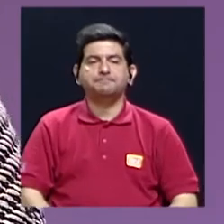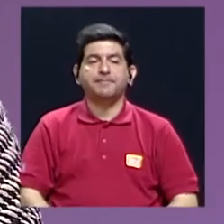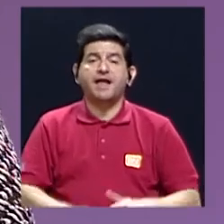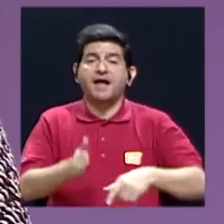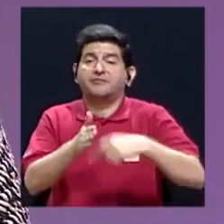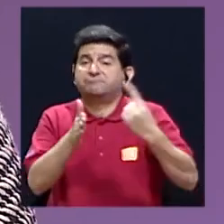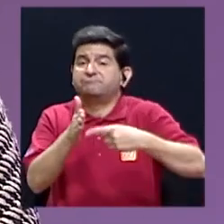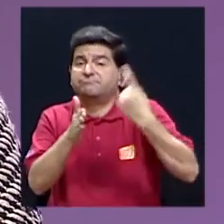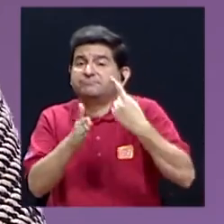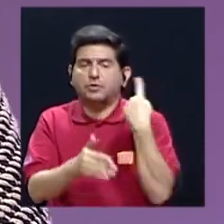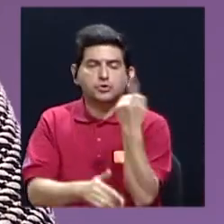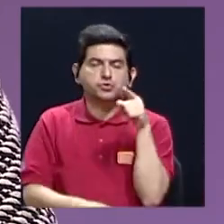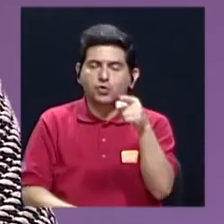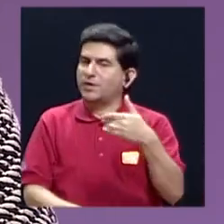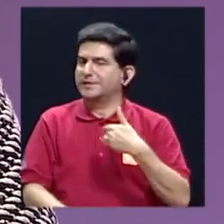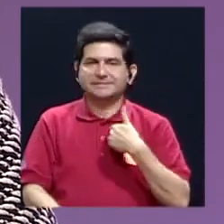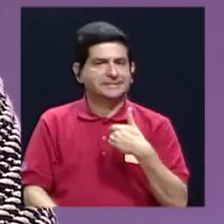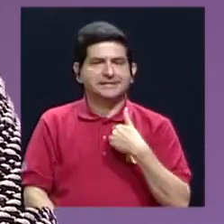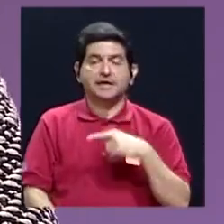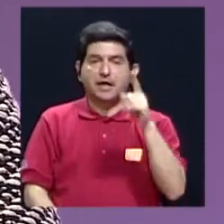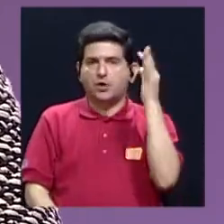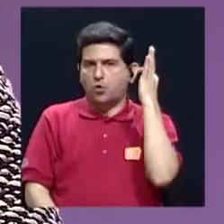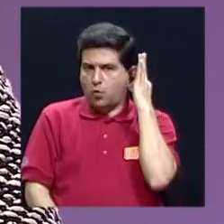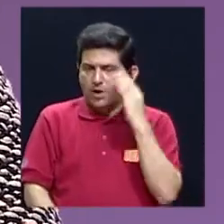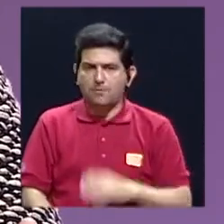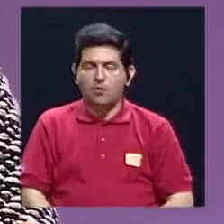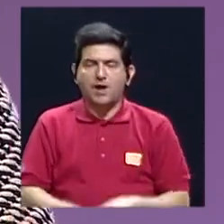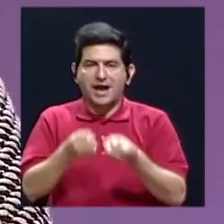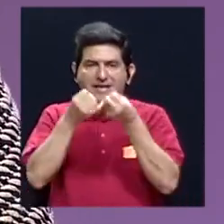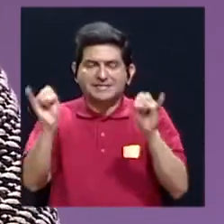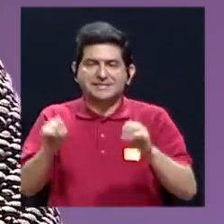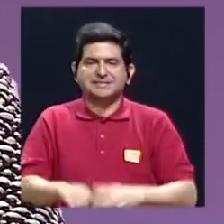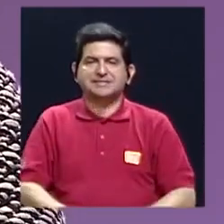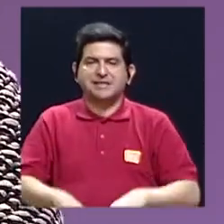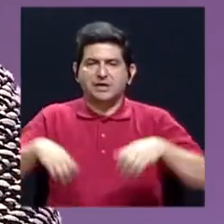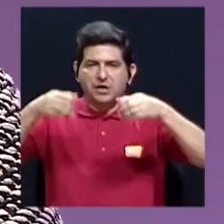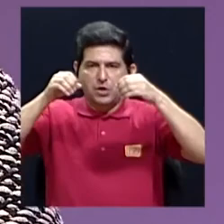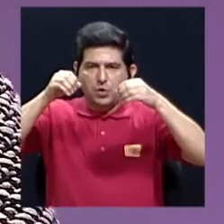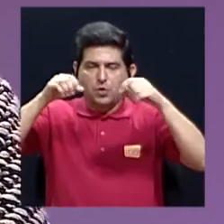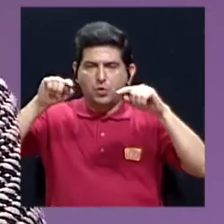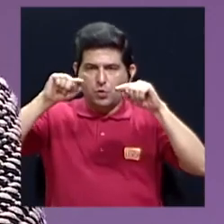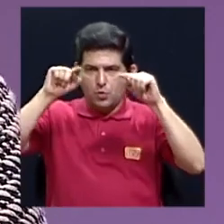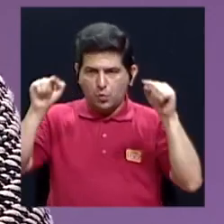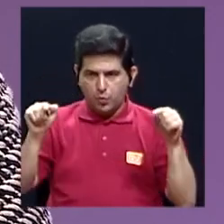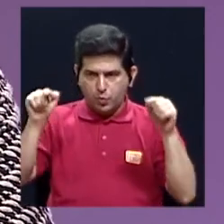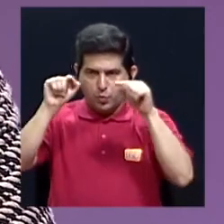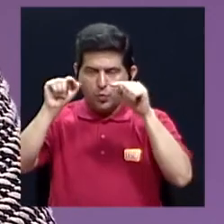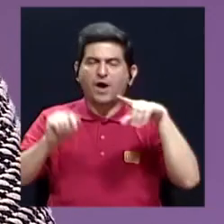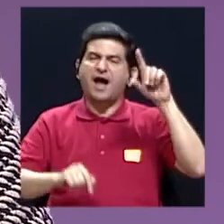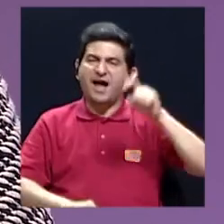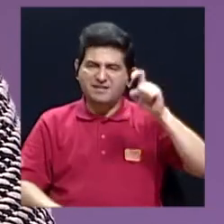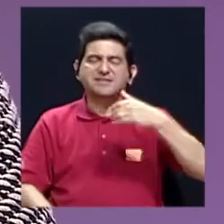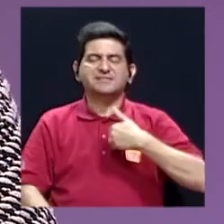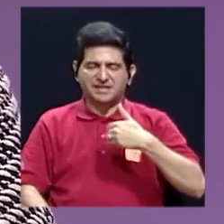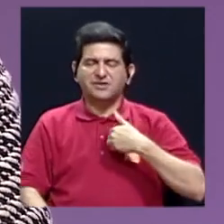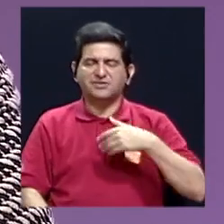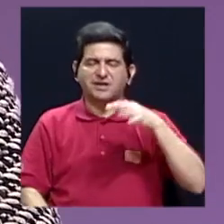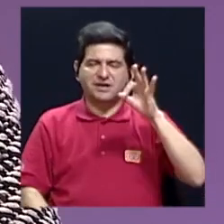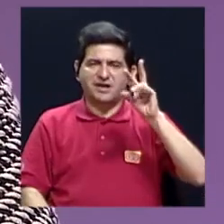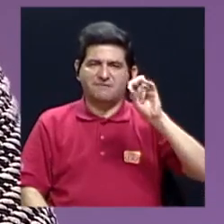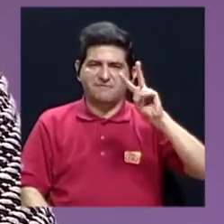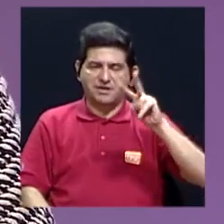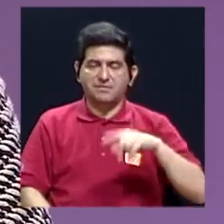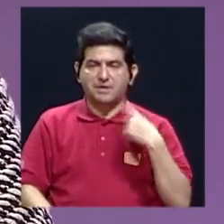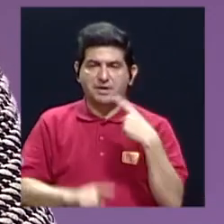algunos casos es la única que hay. Por ejemplo, una mujer sin trompas de Falopio de una vez tiene que recurrir a la fecundación in vitro,